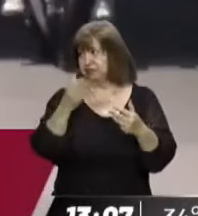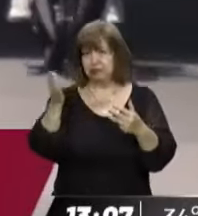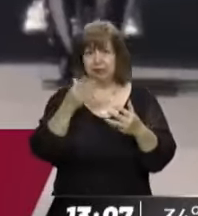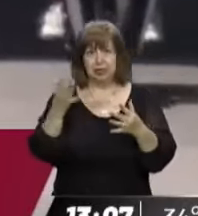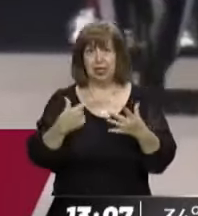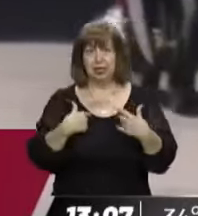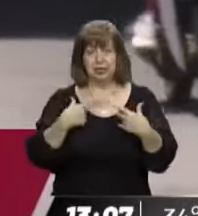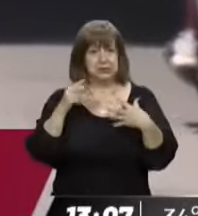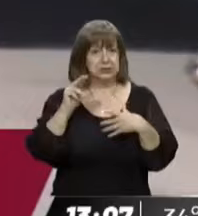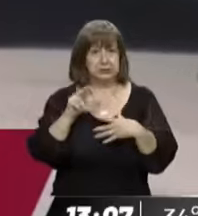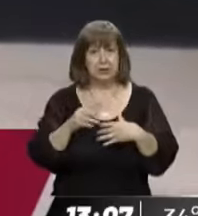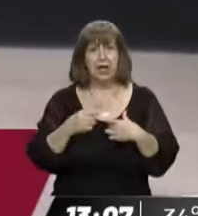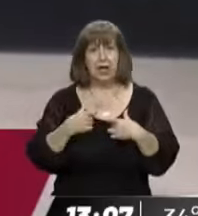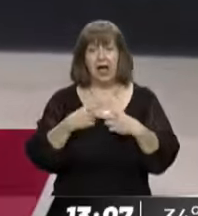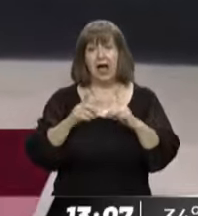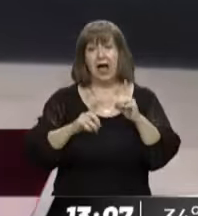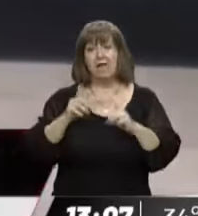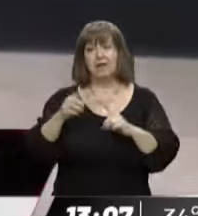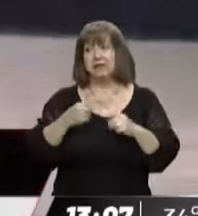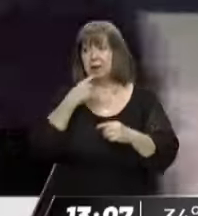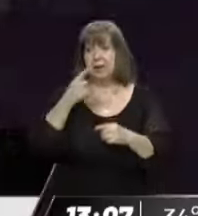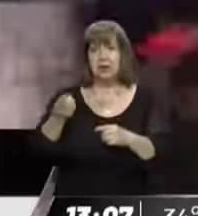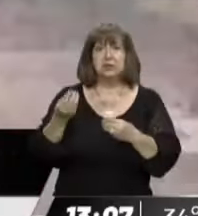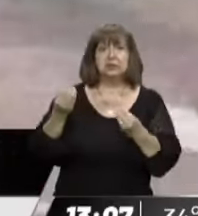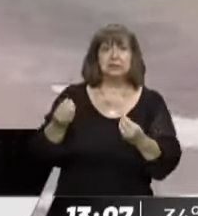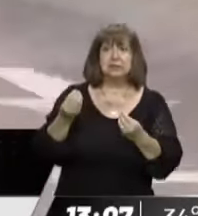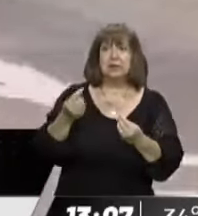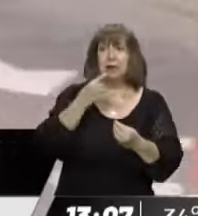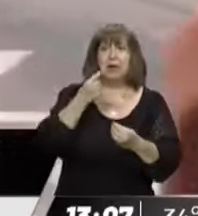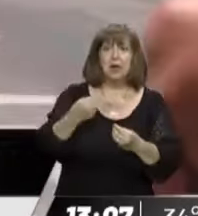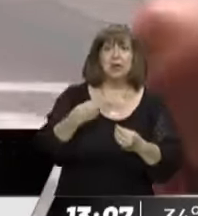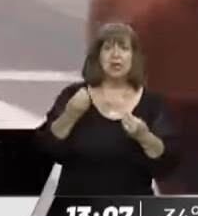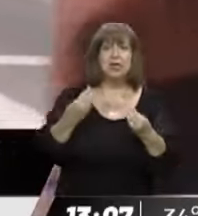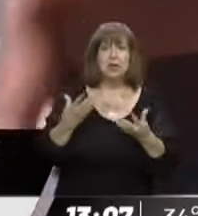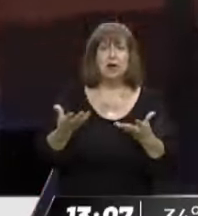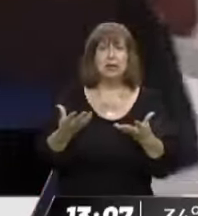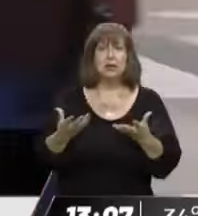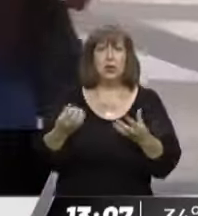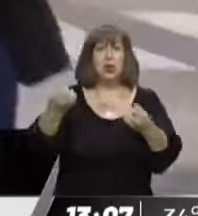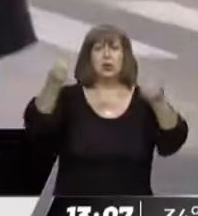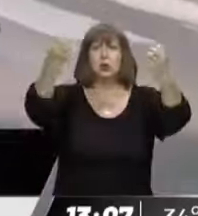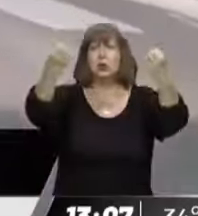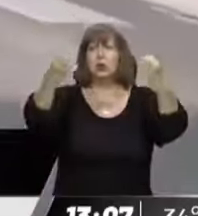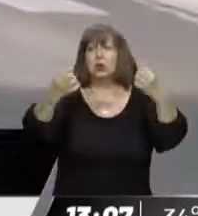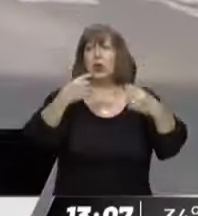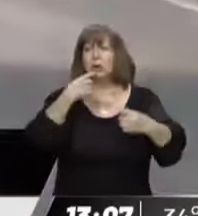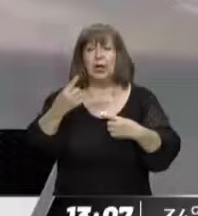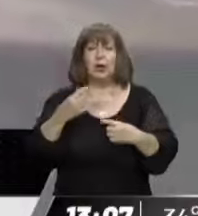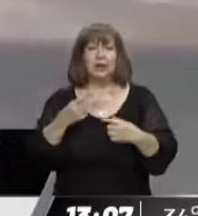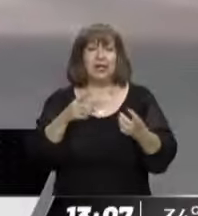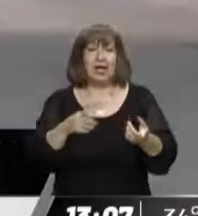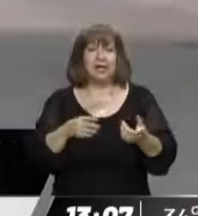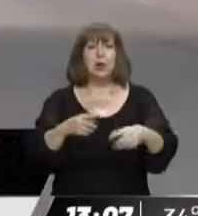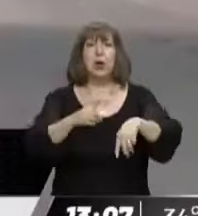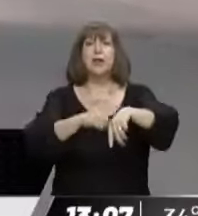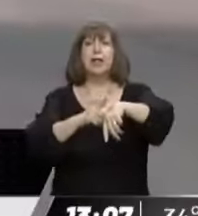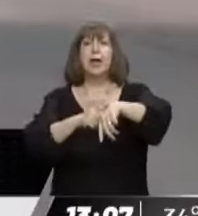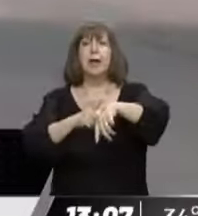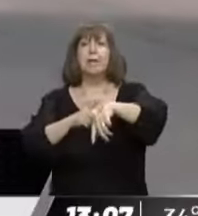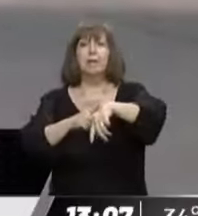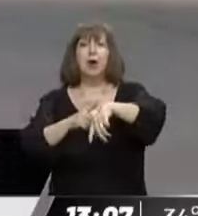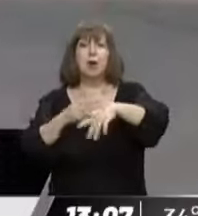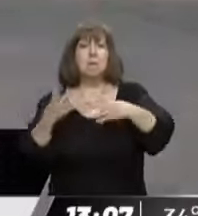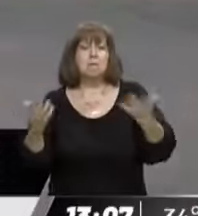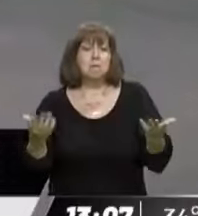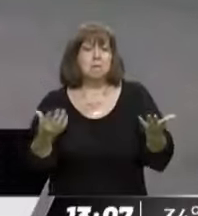y hasta a nosotros se nos acercaban y nos preguntaban Qué es lo que está sucediendo o si sabíamos si iba a continuar durante muchas horas este corte de